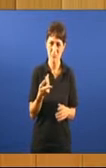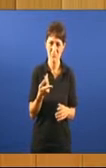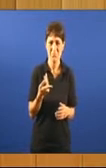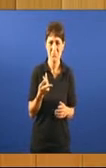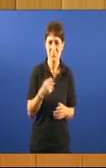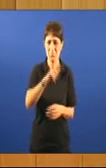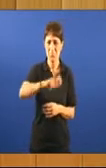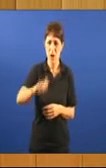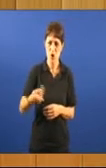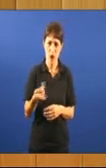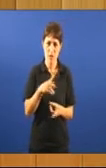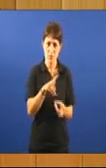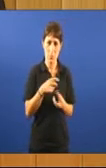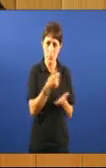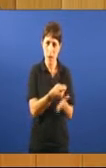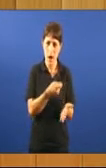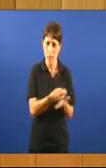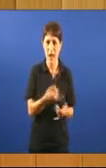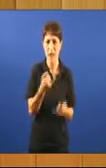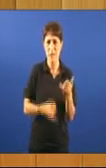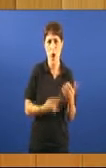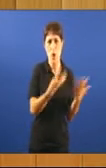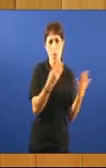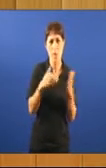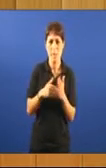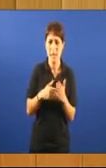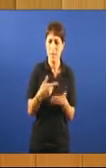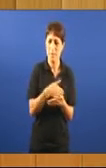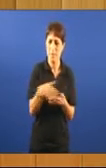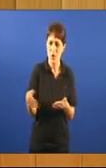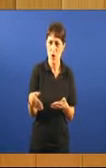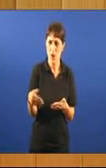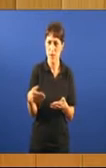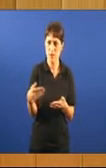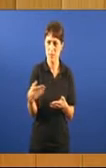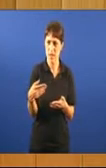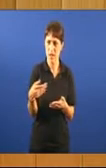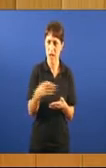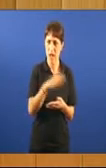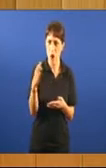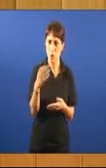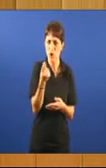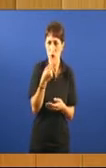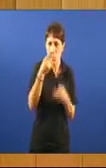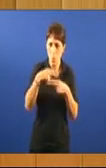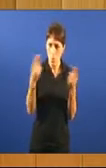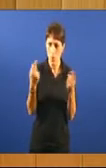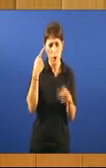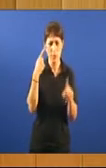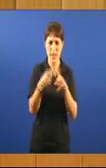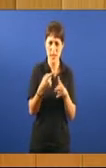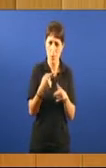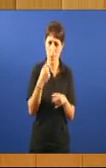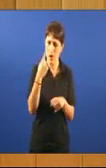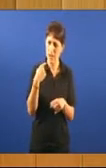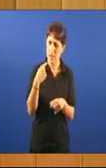millóns de euros de recursos públicos para sanear esa entidade e a súa venda vai permitir recuperar, sendo